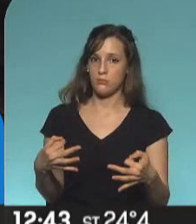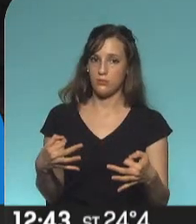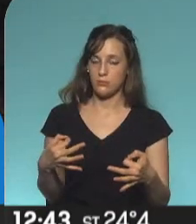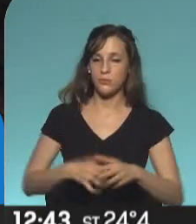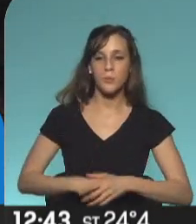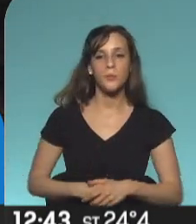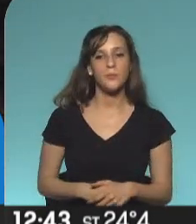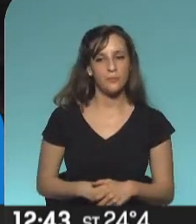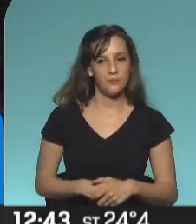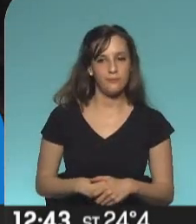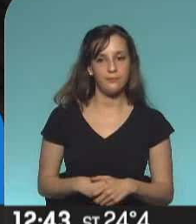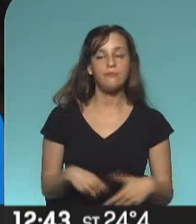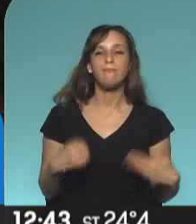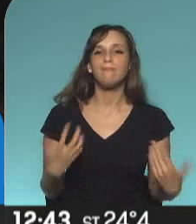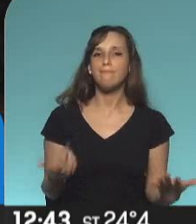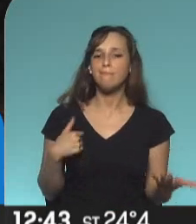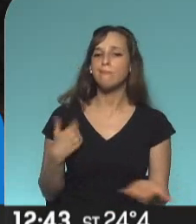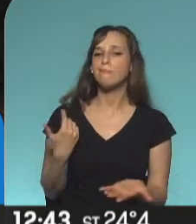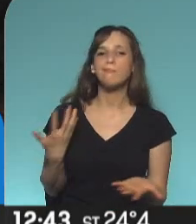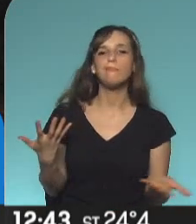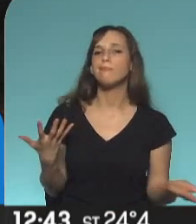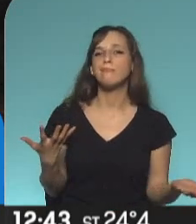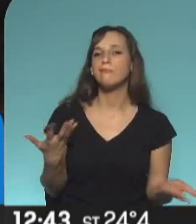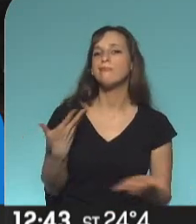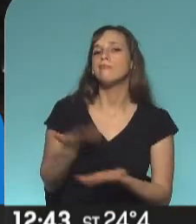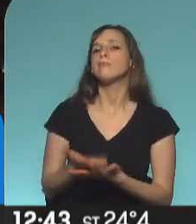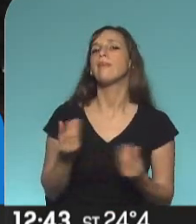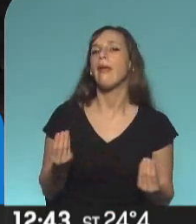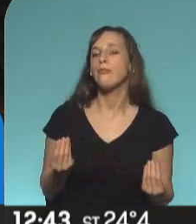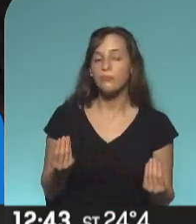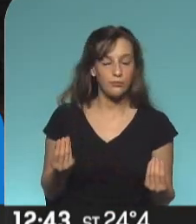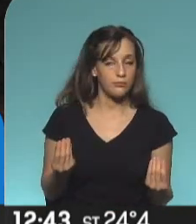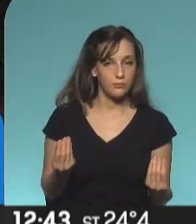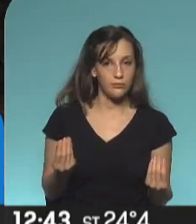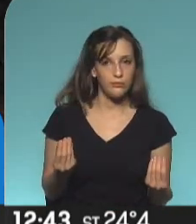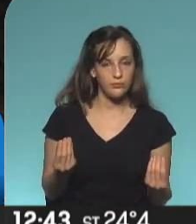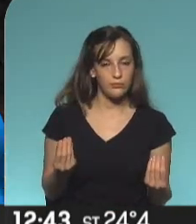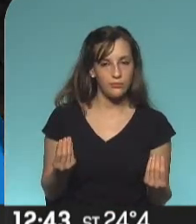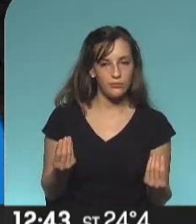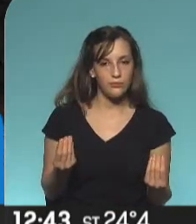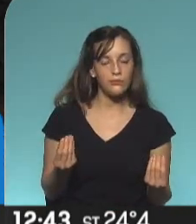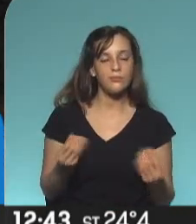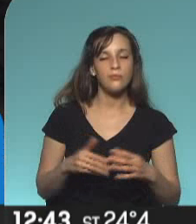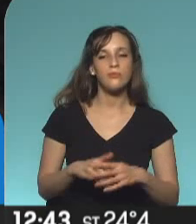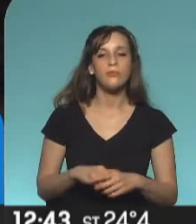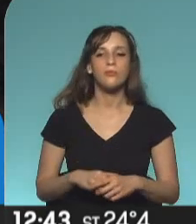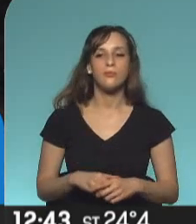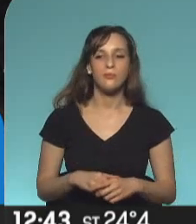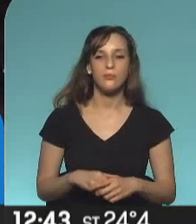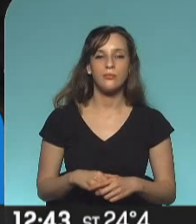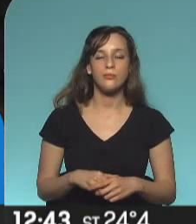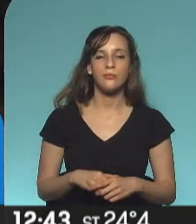Entonces, ¿qué es lo que pedimos a cambio? Algo muy sencillo. En la provincia hay muchísimas